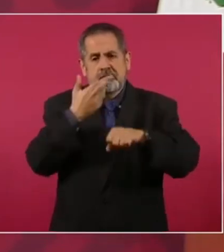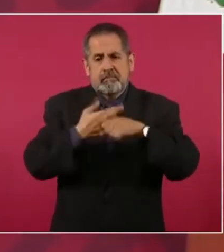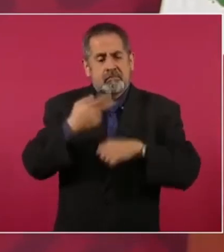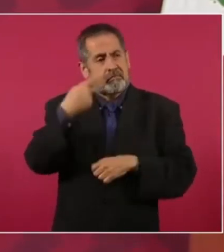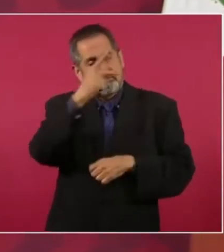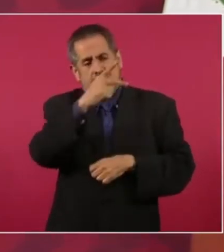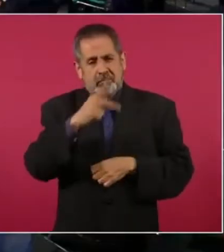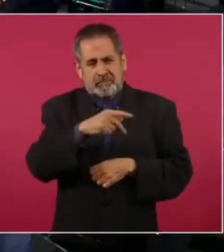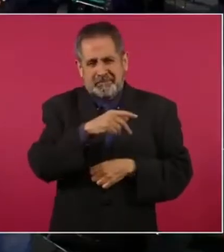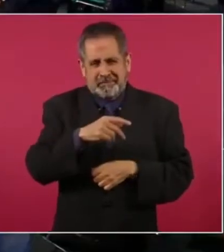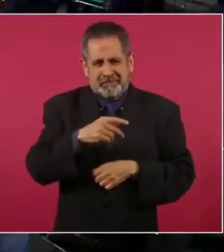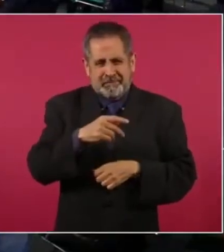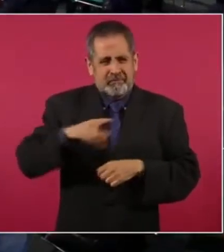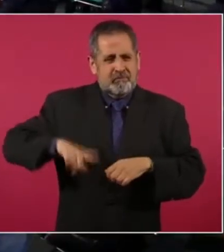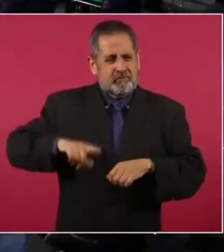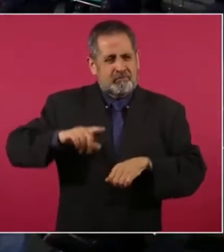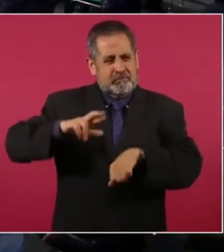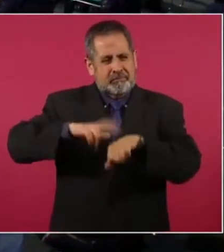Estado, Blinken?